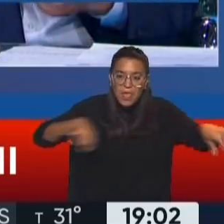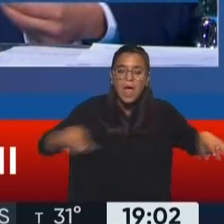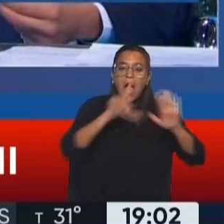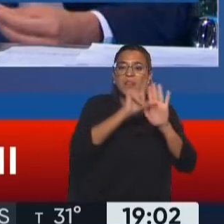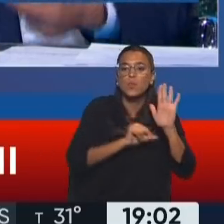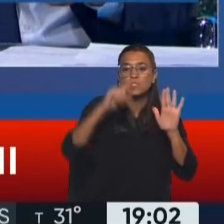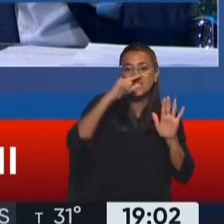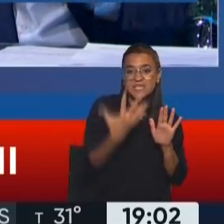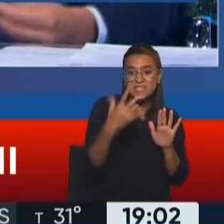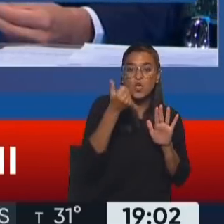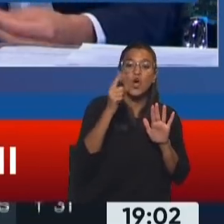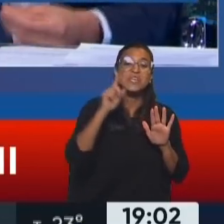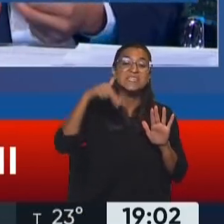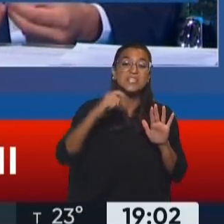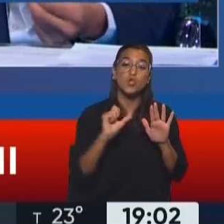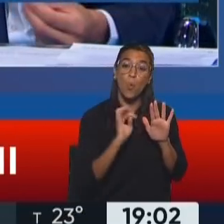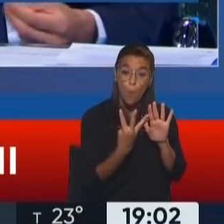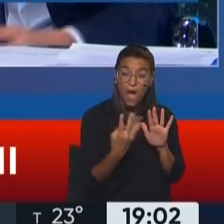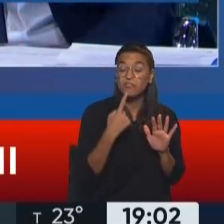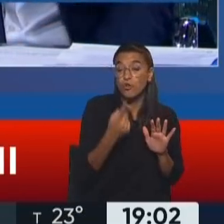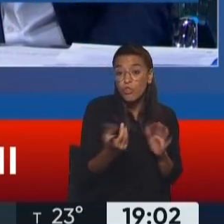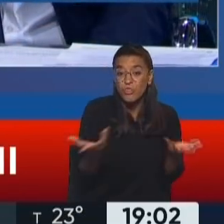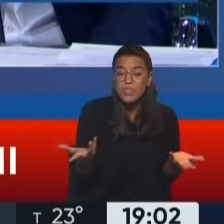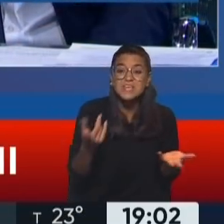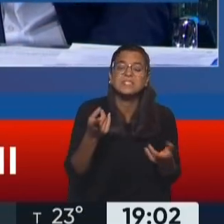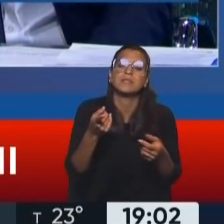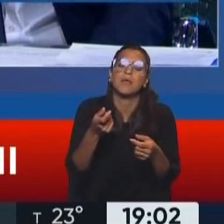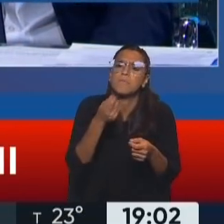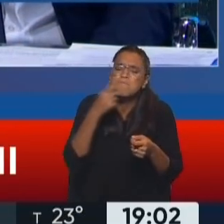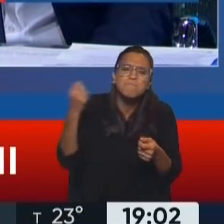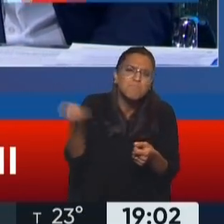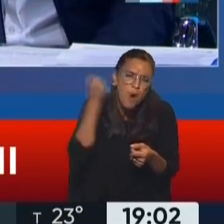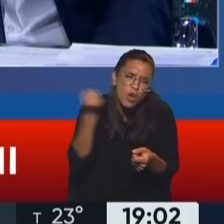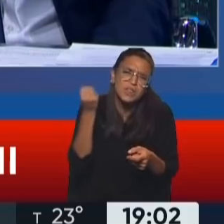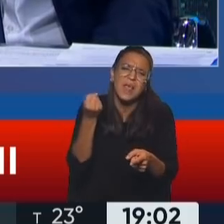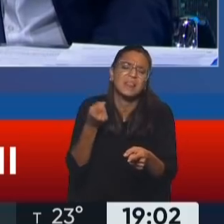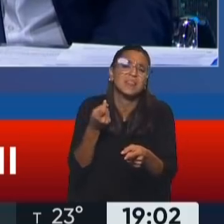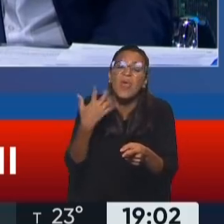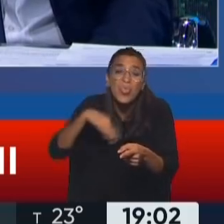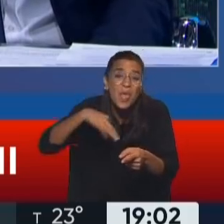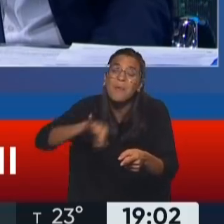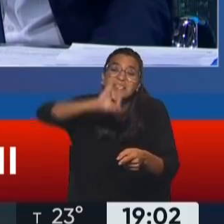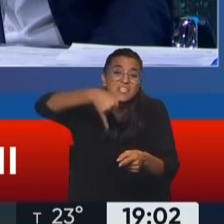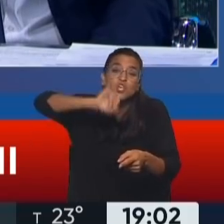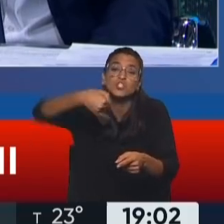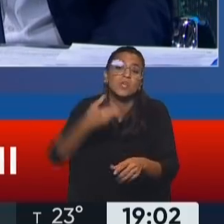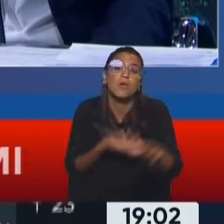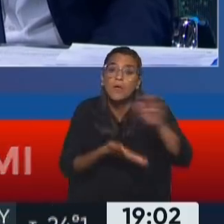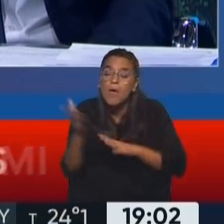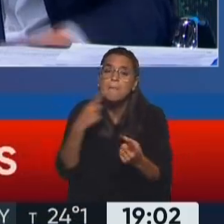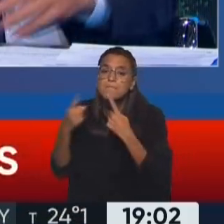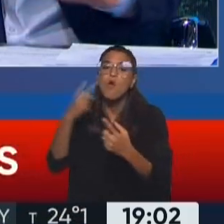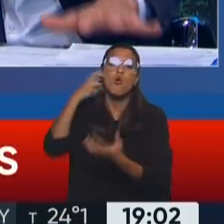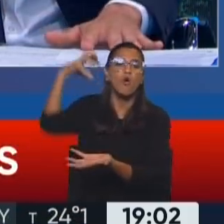4, es muy claro respecto a que el endeudamiento en estos volúmenes, yo diría siderales, inescrupulosos, tienen que pasar sí o sí por el Congreso de la Nación.